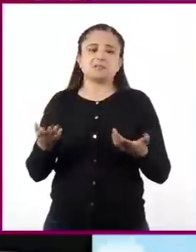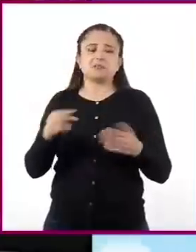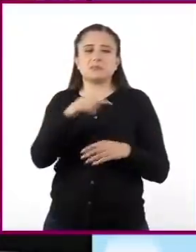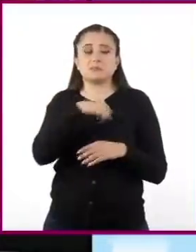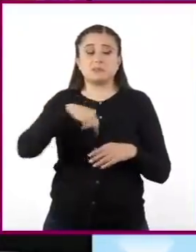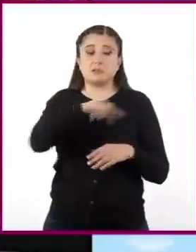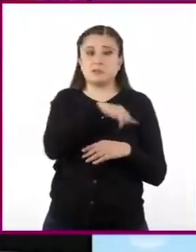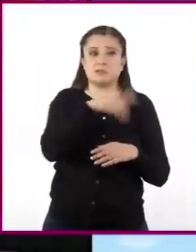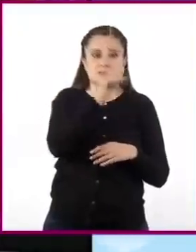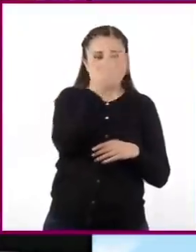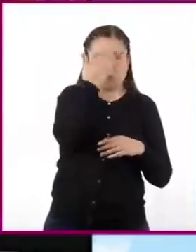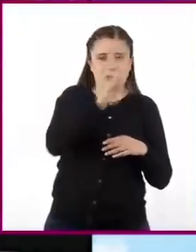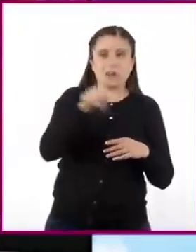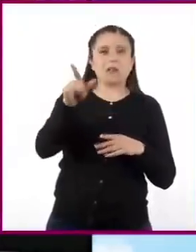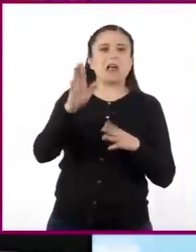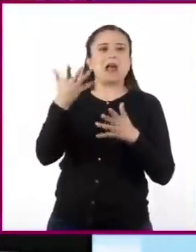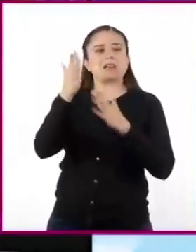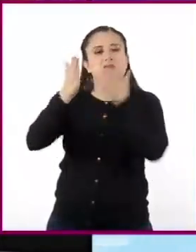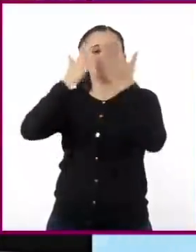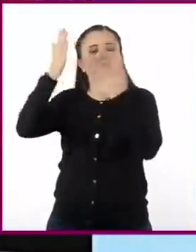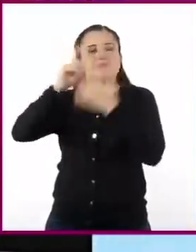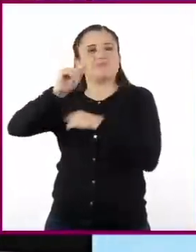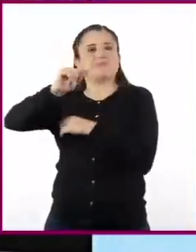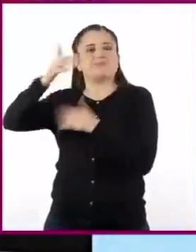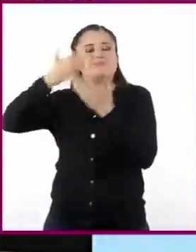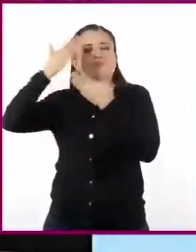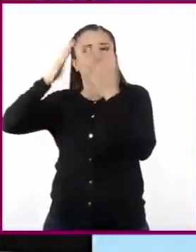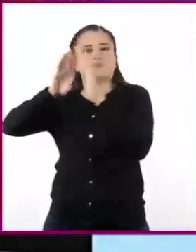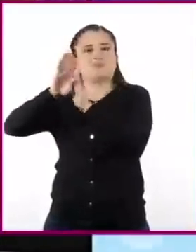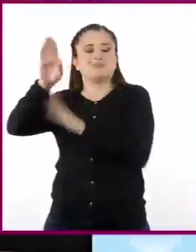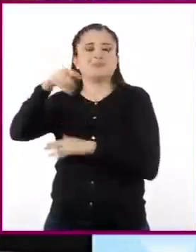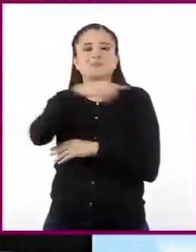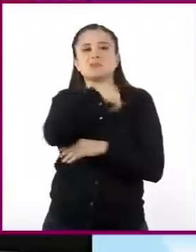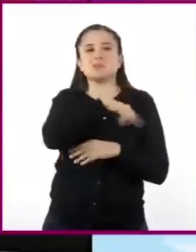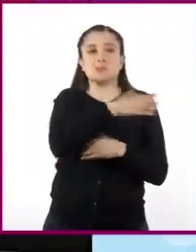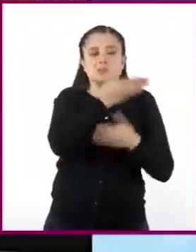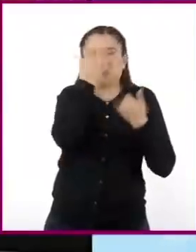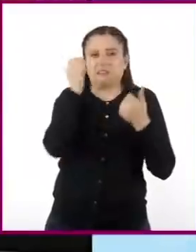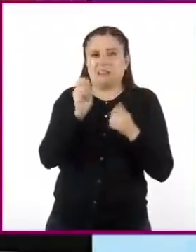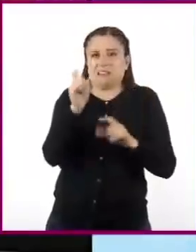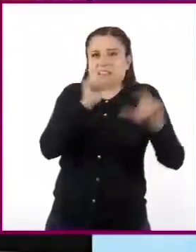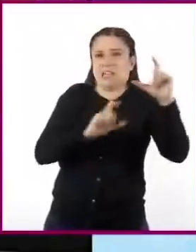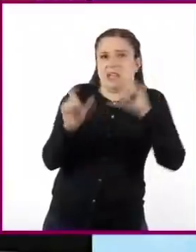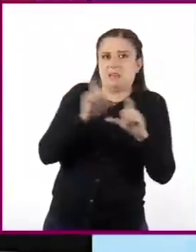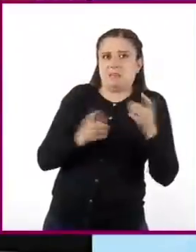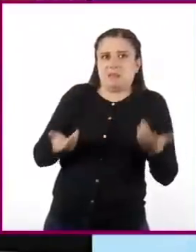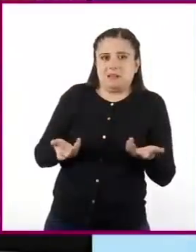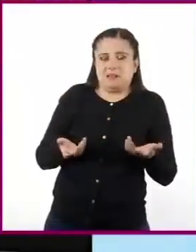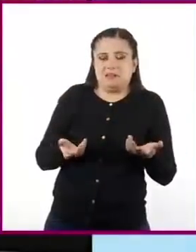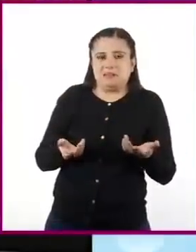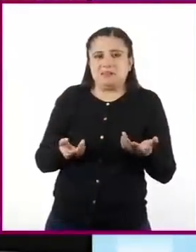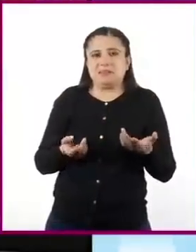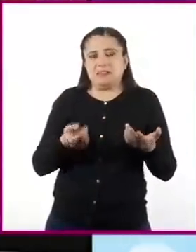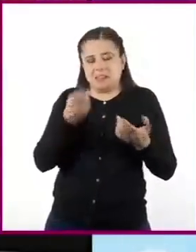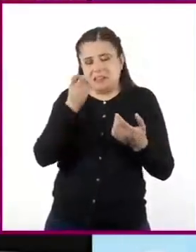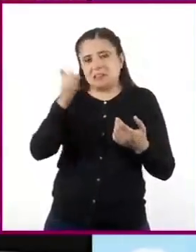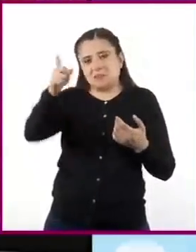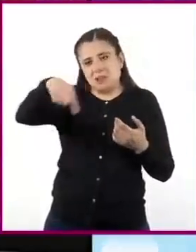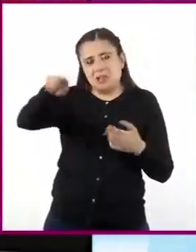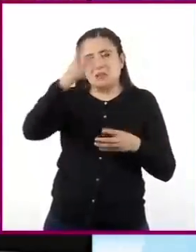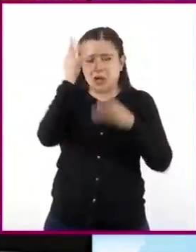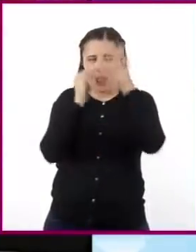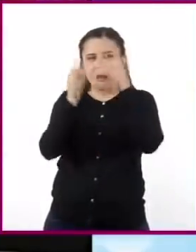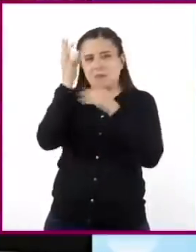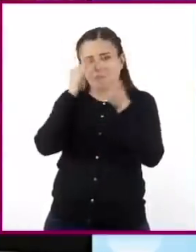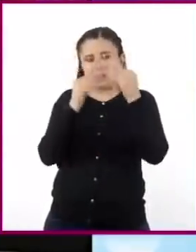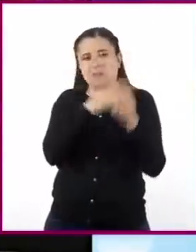de veras no conocemos, que vamos a saber nosotros de químicas, de todo eso. Entonces ellos son los que están